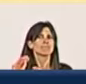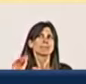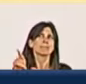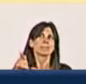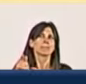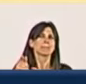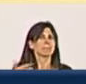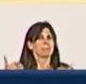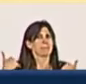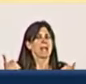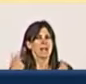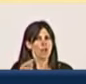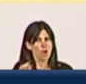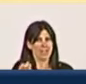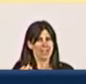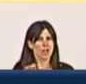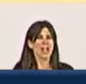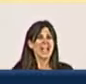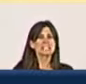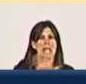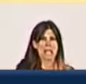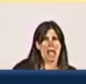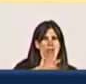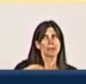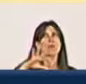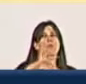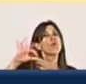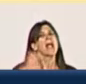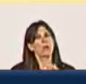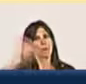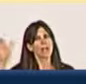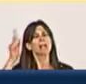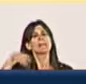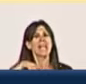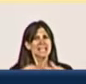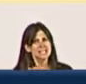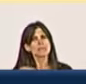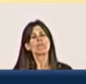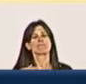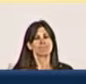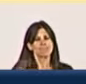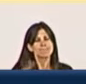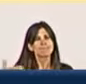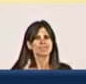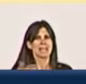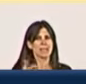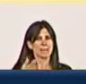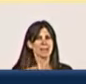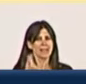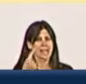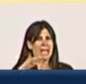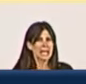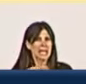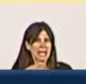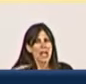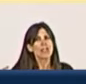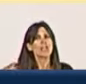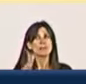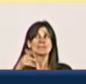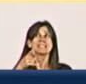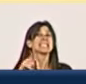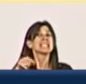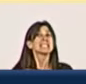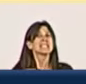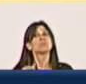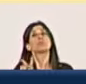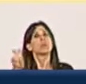La gestión, recaudación, liquidación e inspección de todos los impuestos soportados en Cataluña corresponden a la Agencia Tributaria de